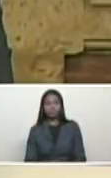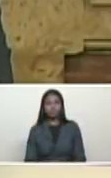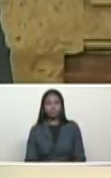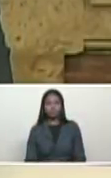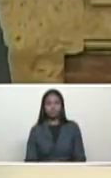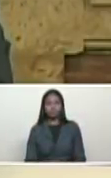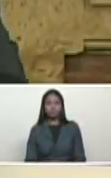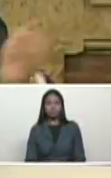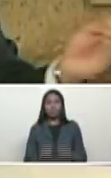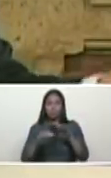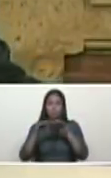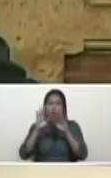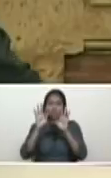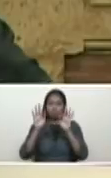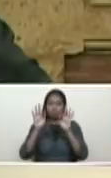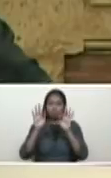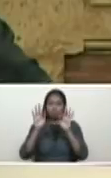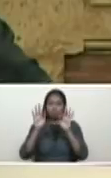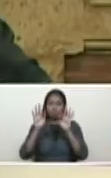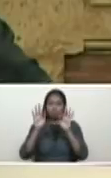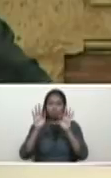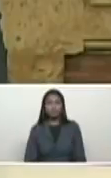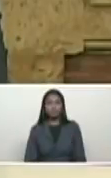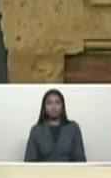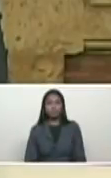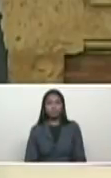igualmente bueno ya salud